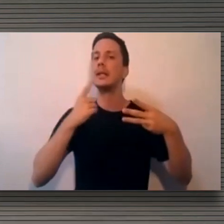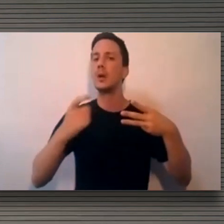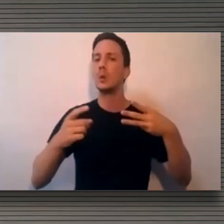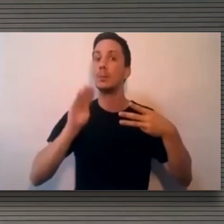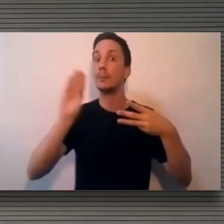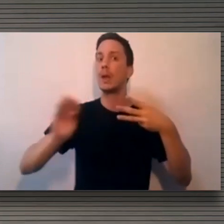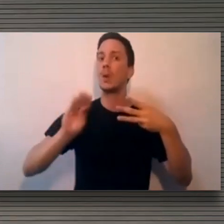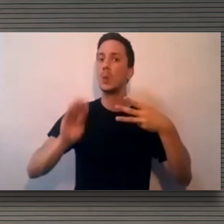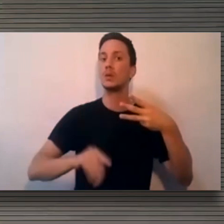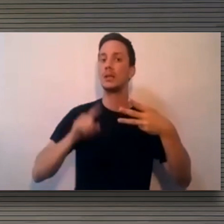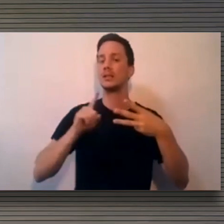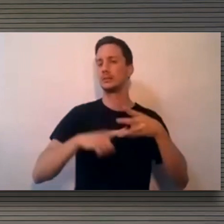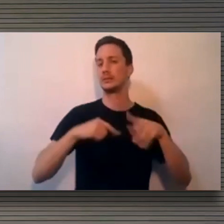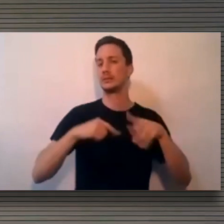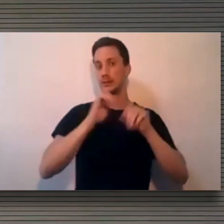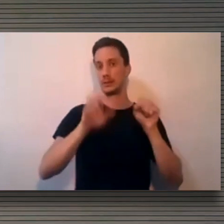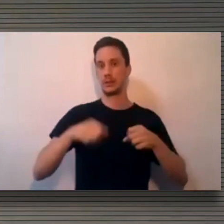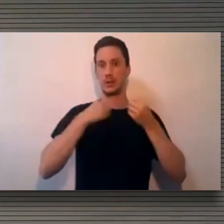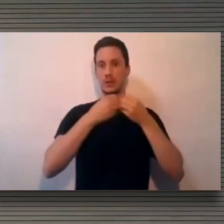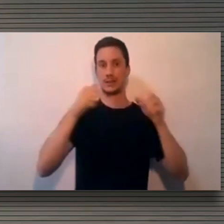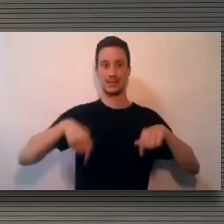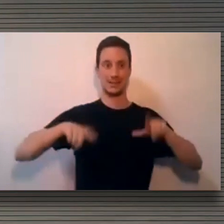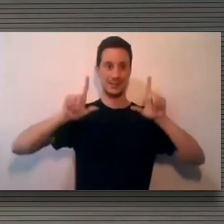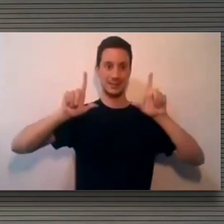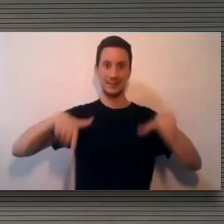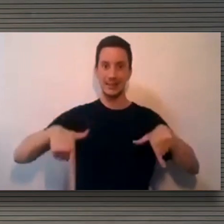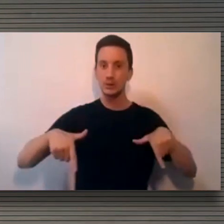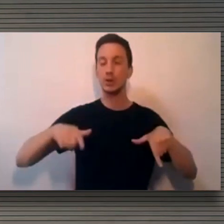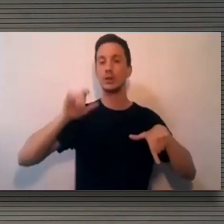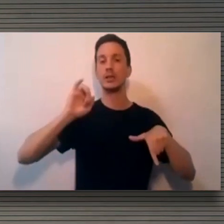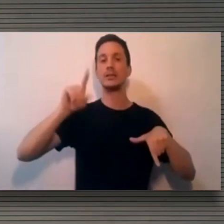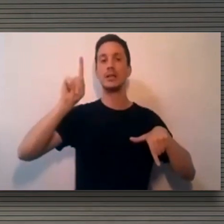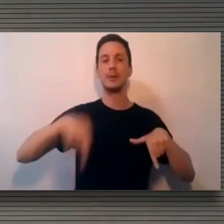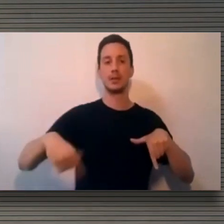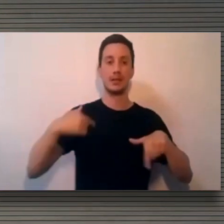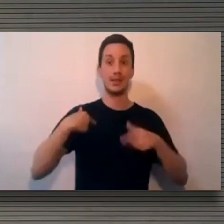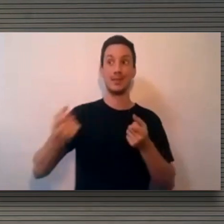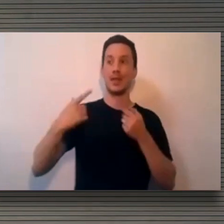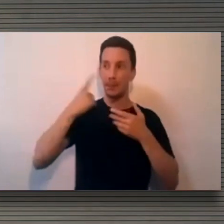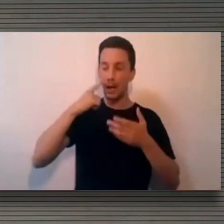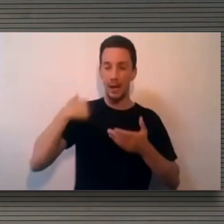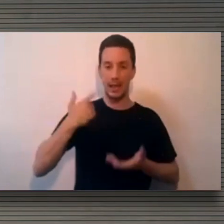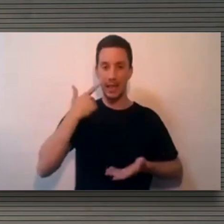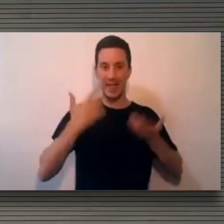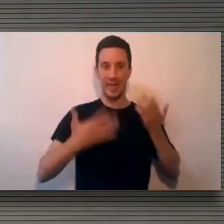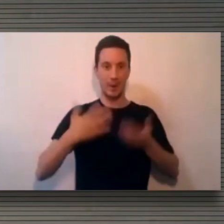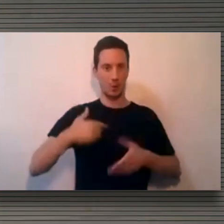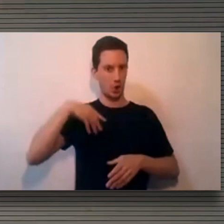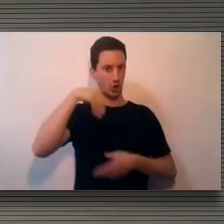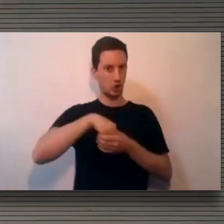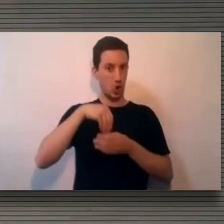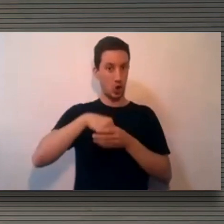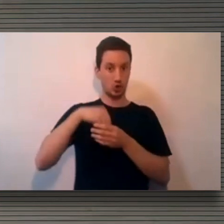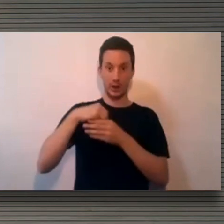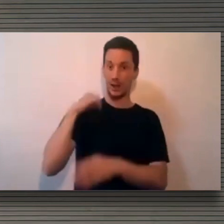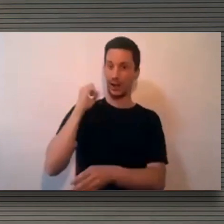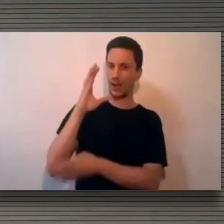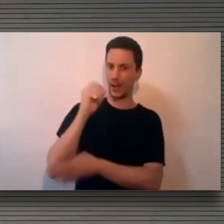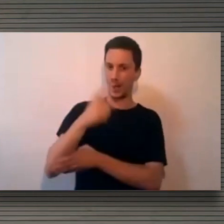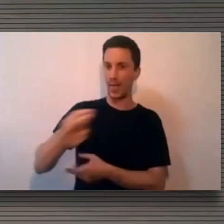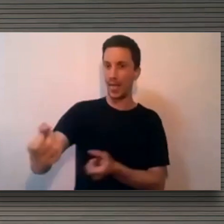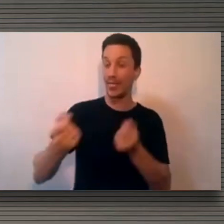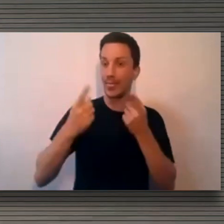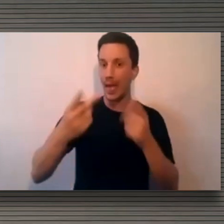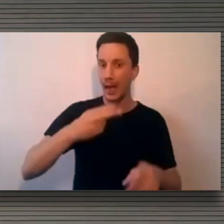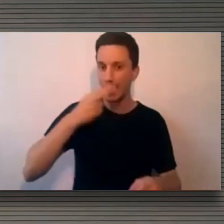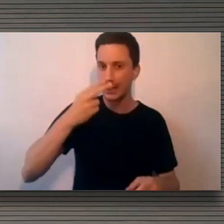este webinar que acabamos de tener, sobre esta sesión, y a nosotros nos vendrá muy bien para poder evaluar si realmente el contenido que ofrecemos es interesante. Tendréis